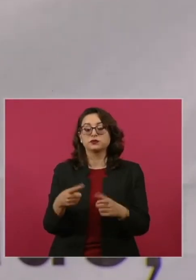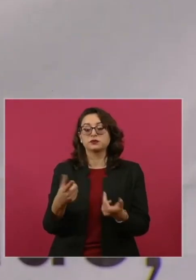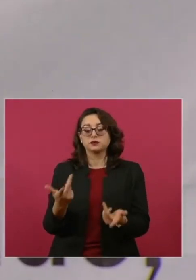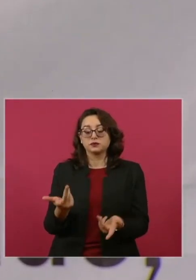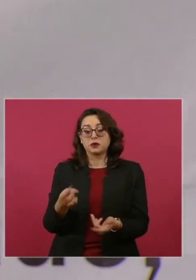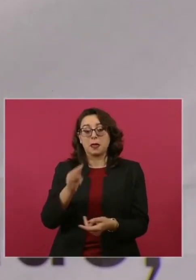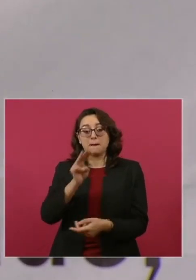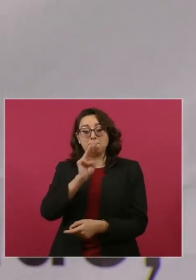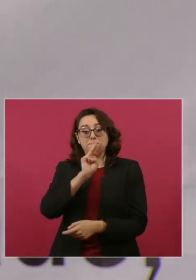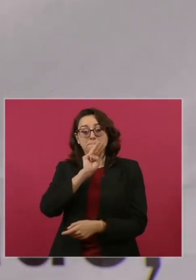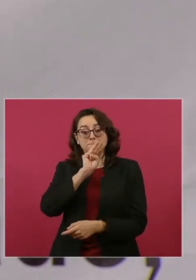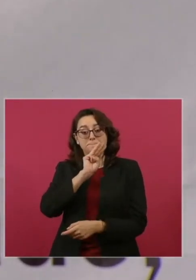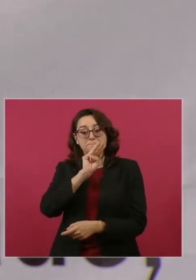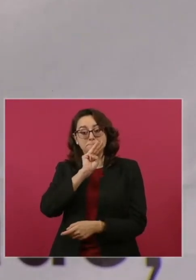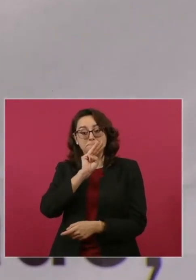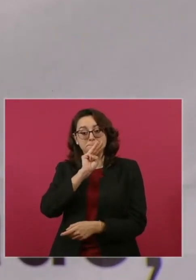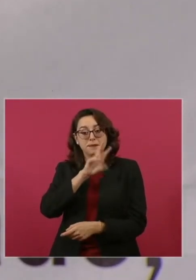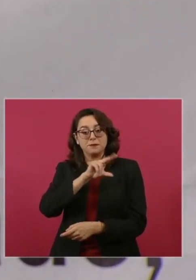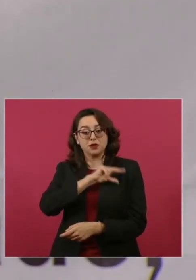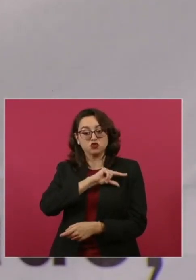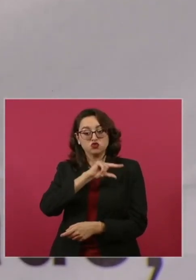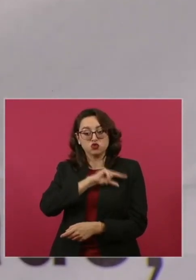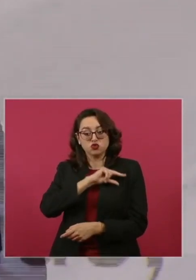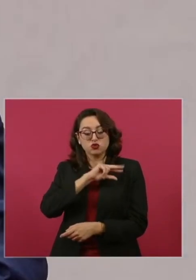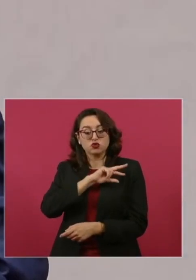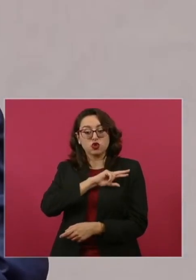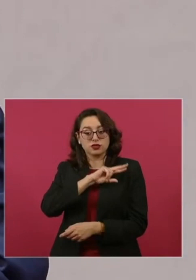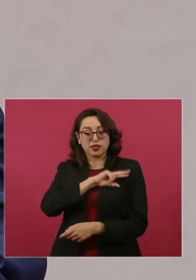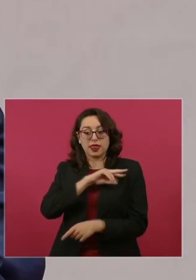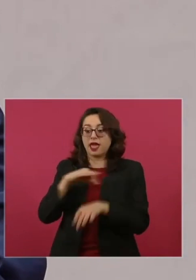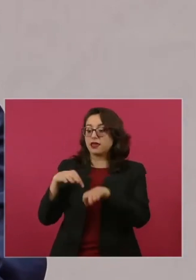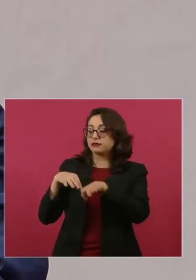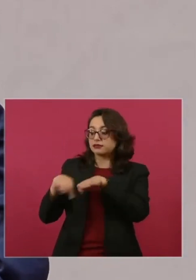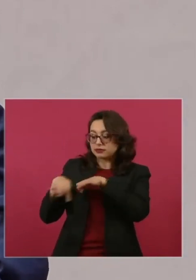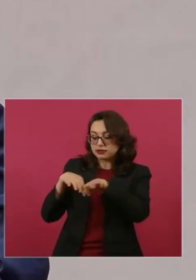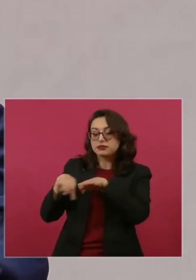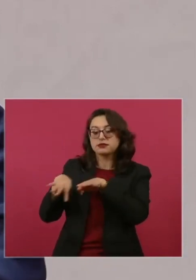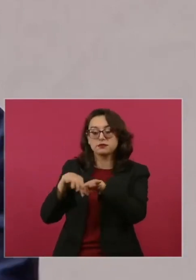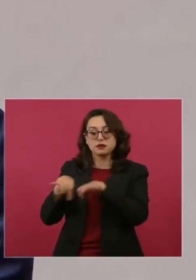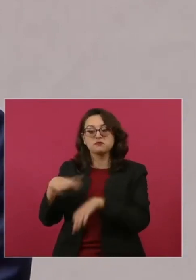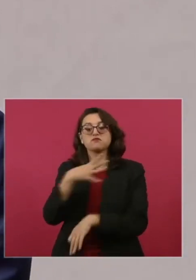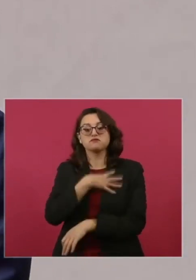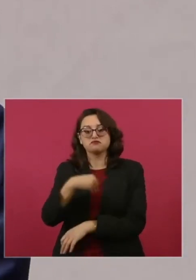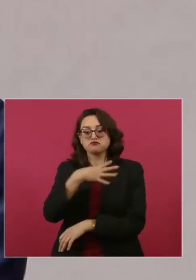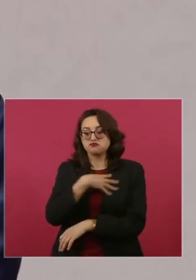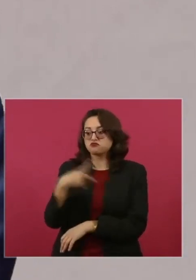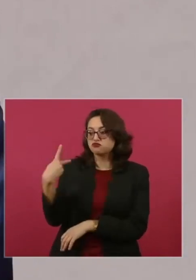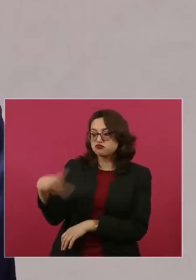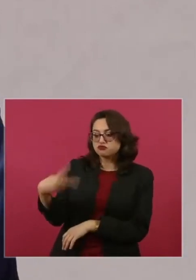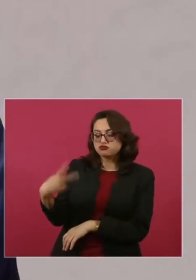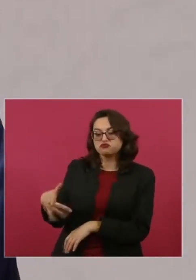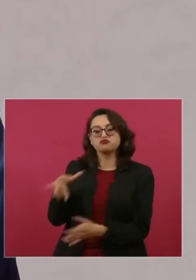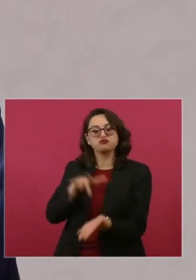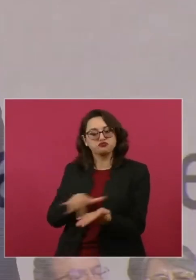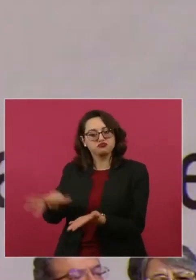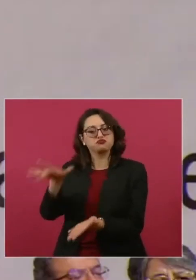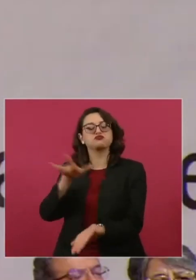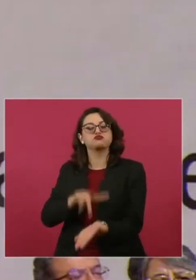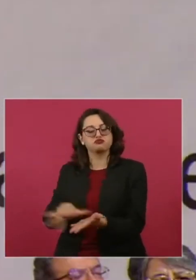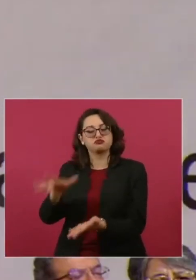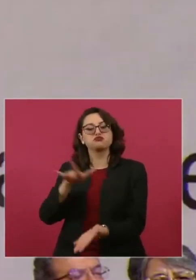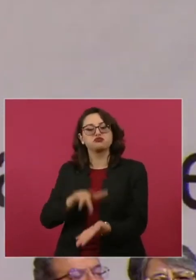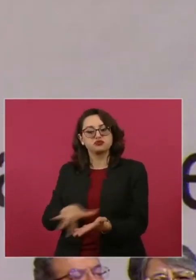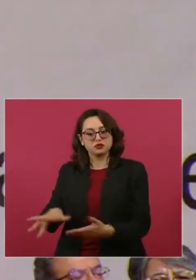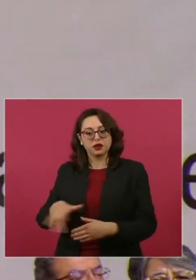hijos de madres solteras. Giving a 250,000 economic support de orgullo to poder children decir of single moms. Que a